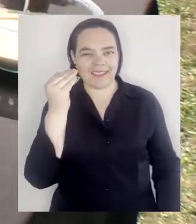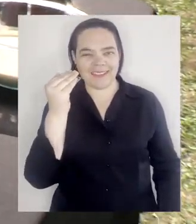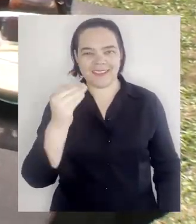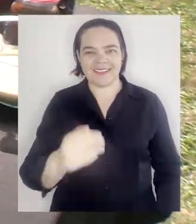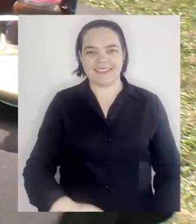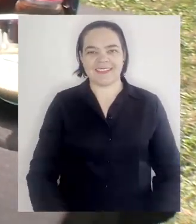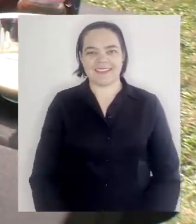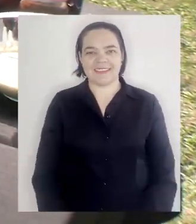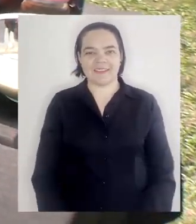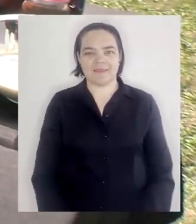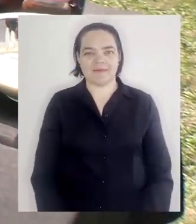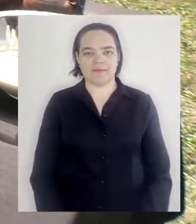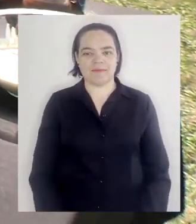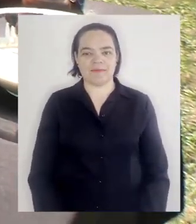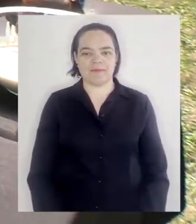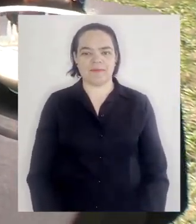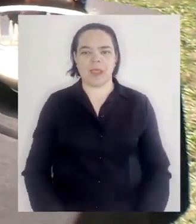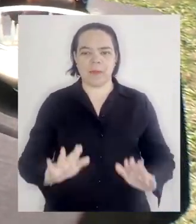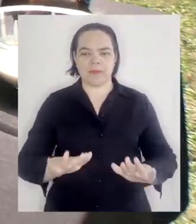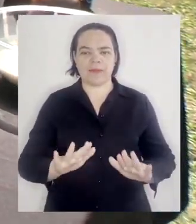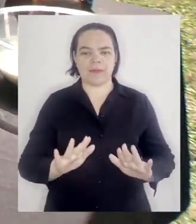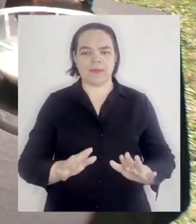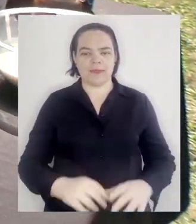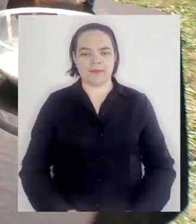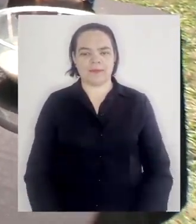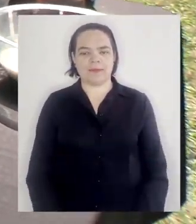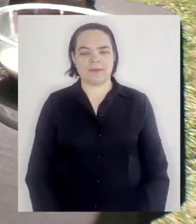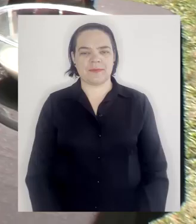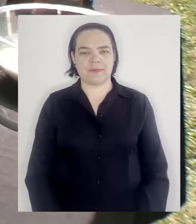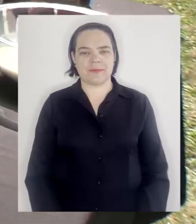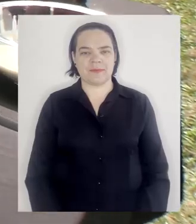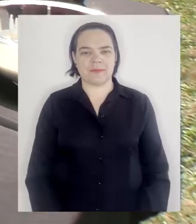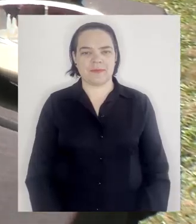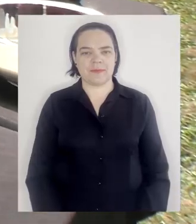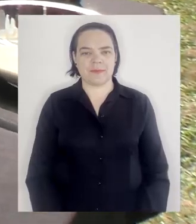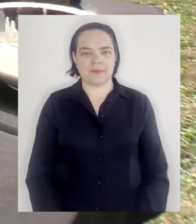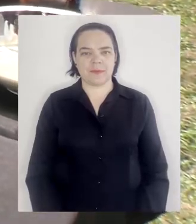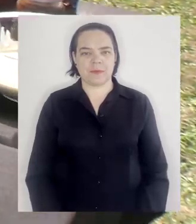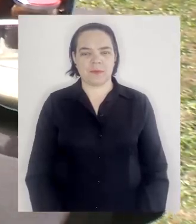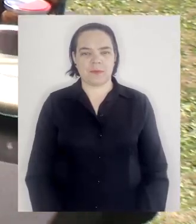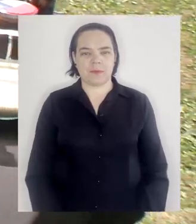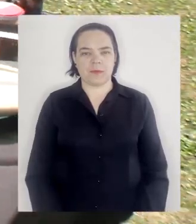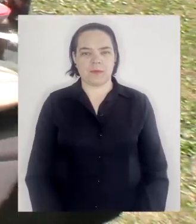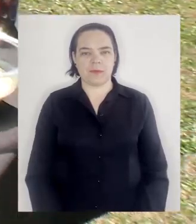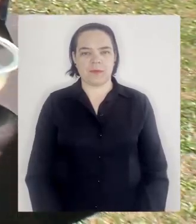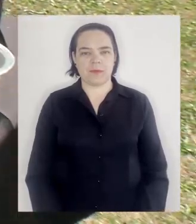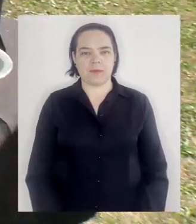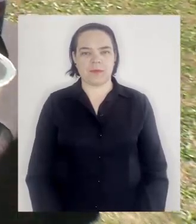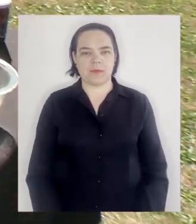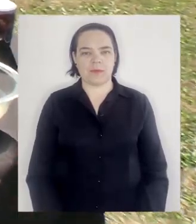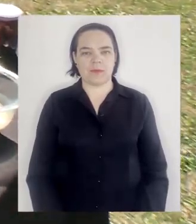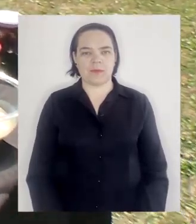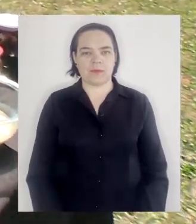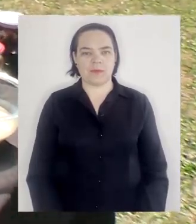Casi. Es que está como... Espera, déjame, no me la va a ganar esta cuestión. Eso. Ahí.